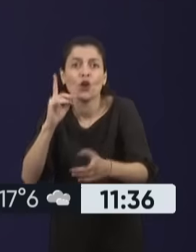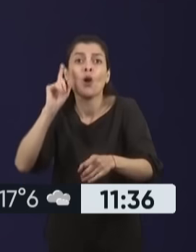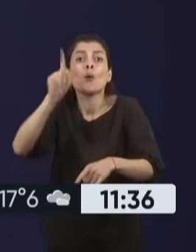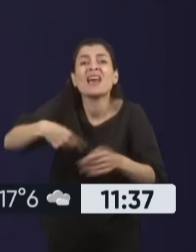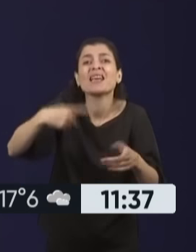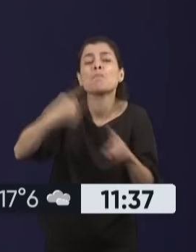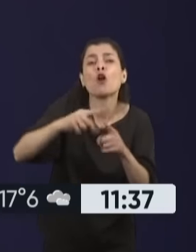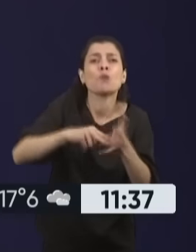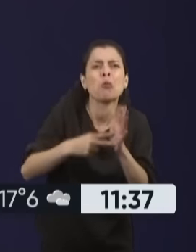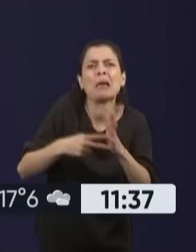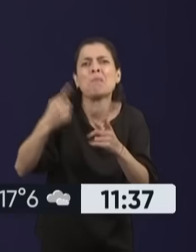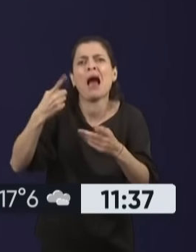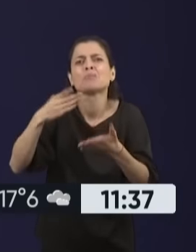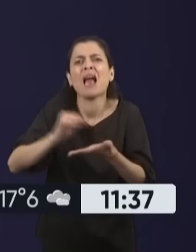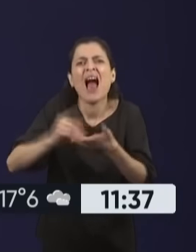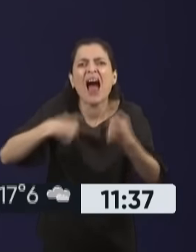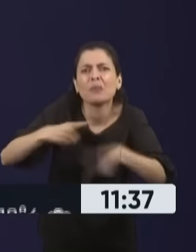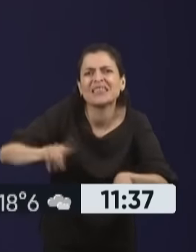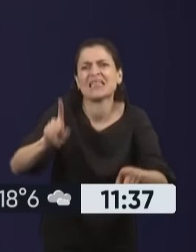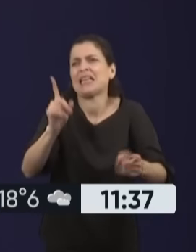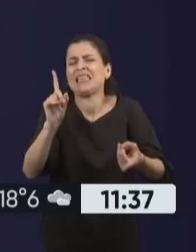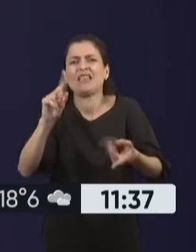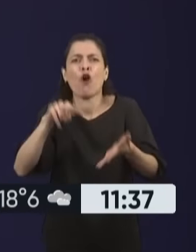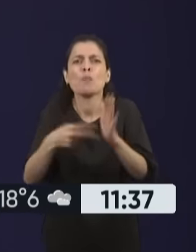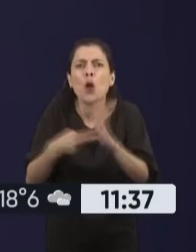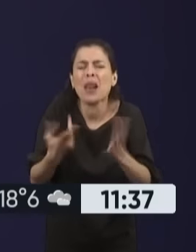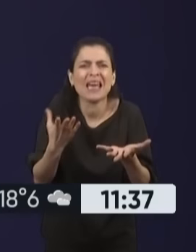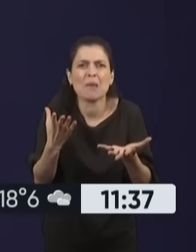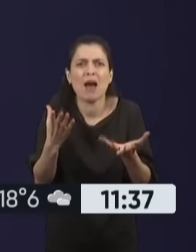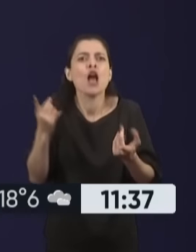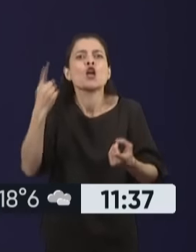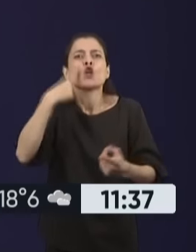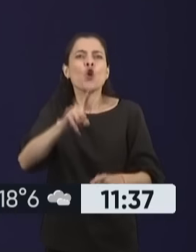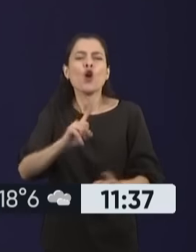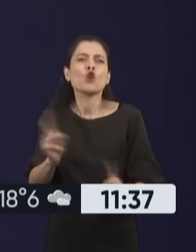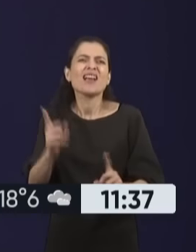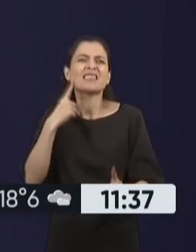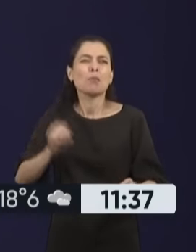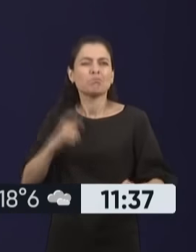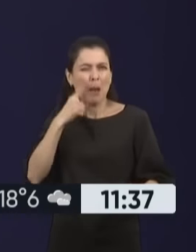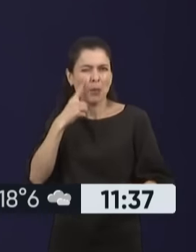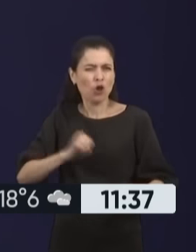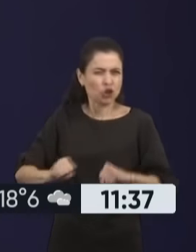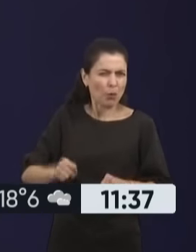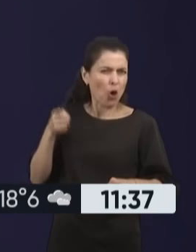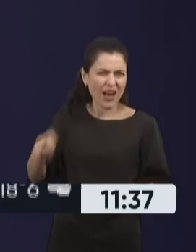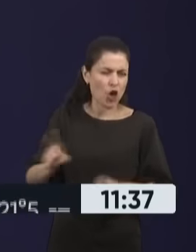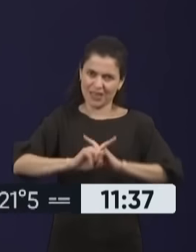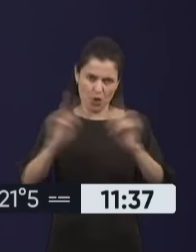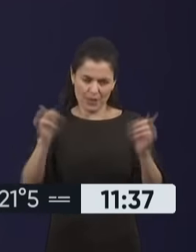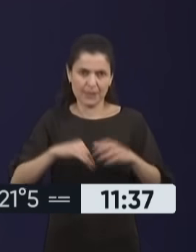de de la propia burocracia no por porque haya una decisión adrede Así que independientemente del mes no